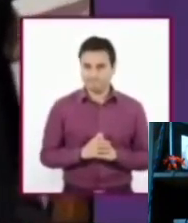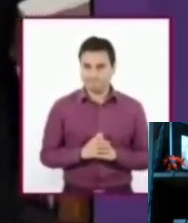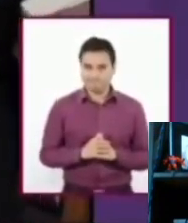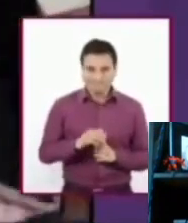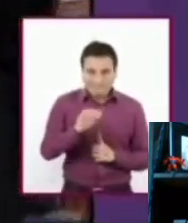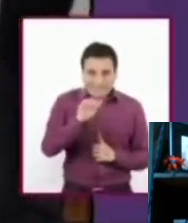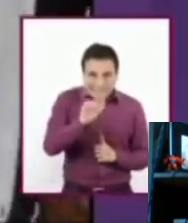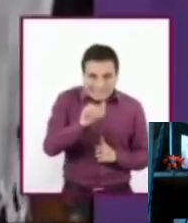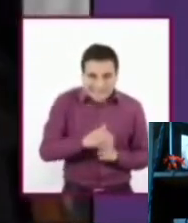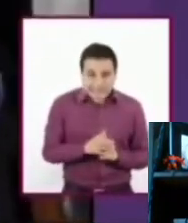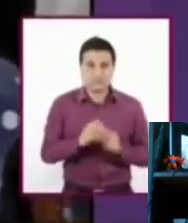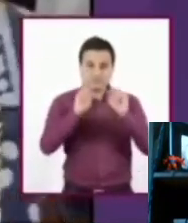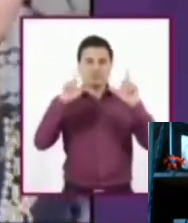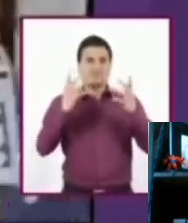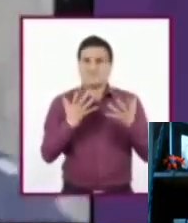mes